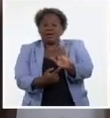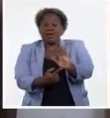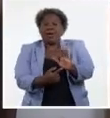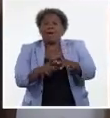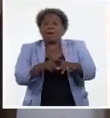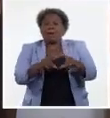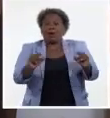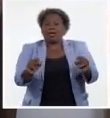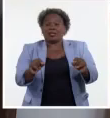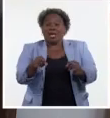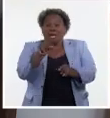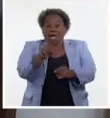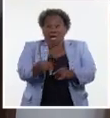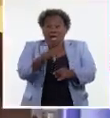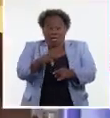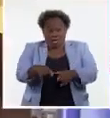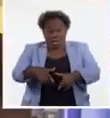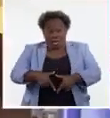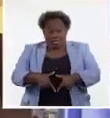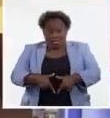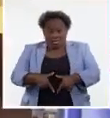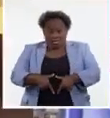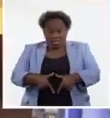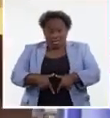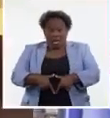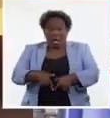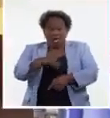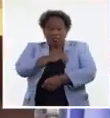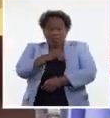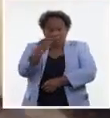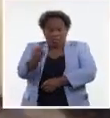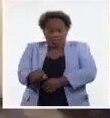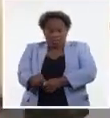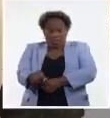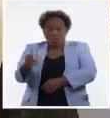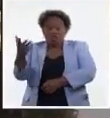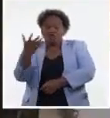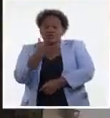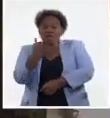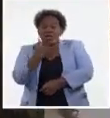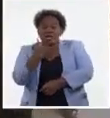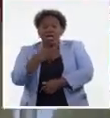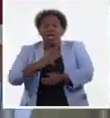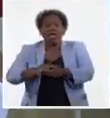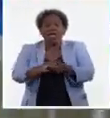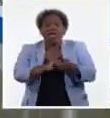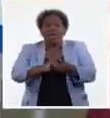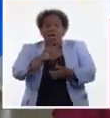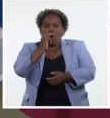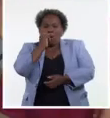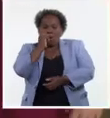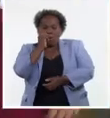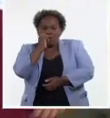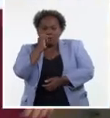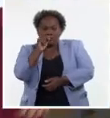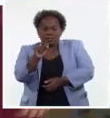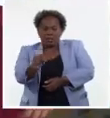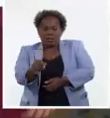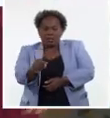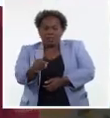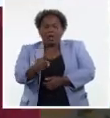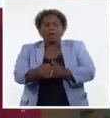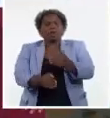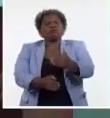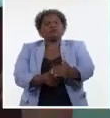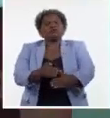con los candidatos a diputados que son los compañeros que se han hay todo